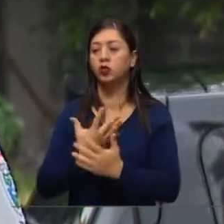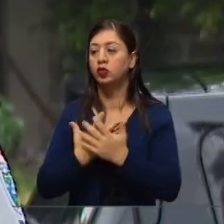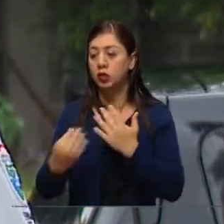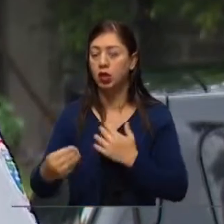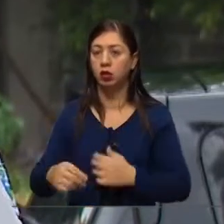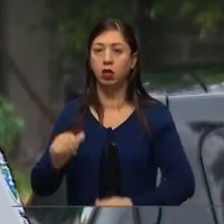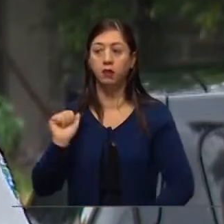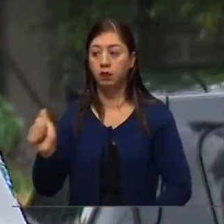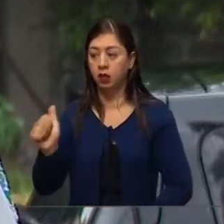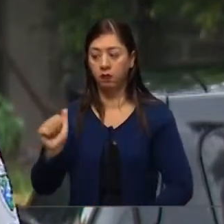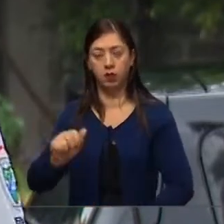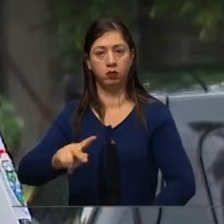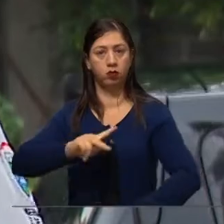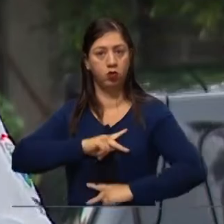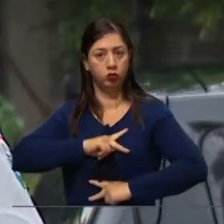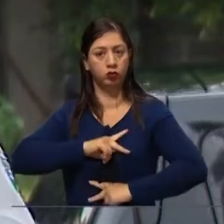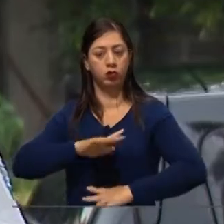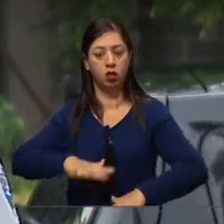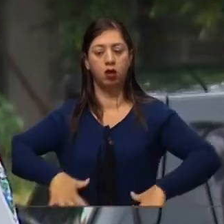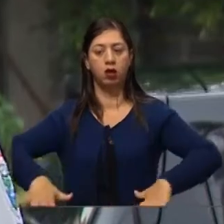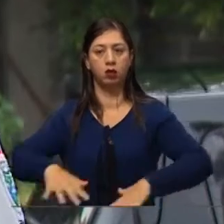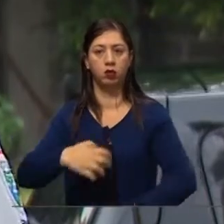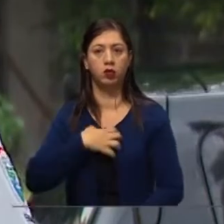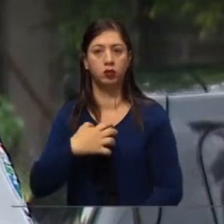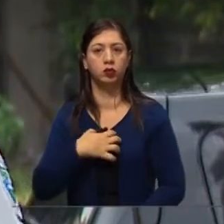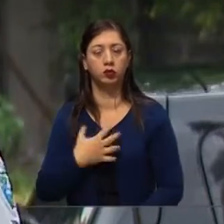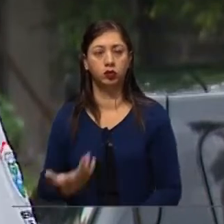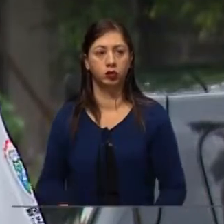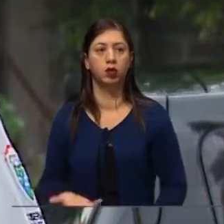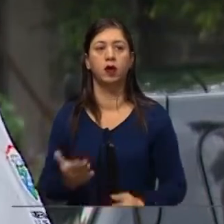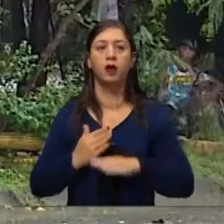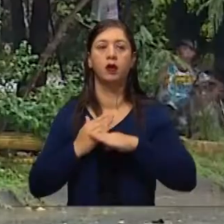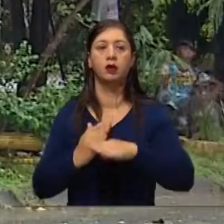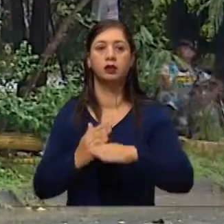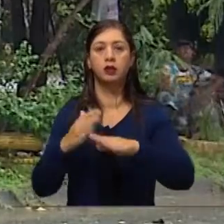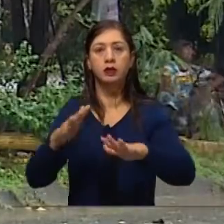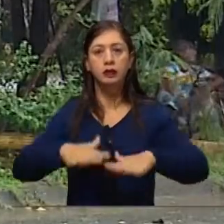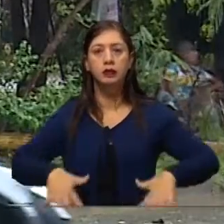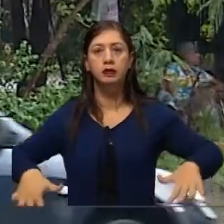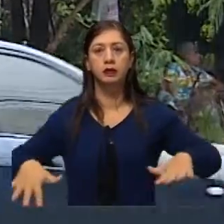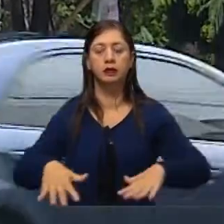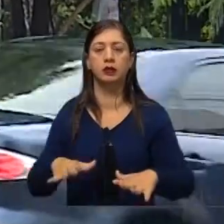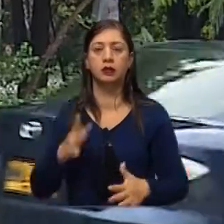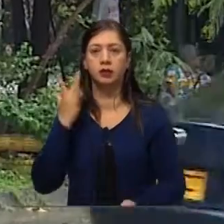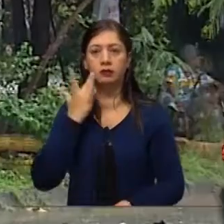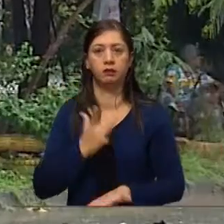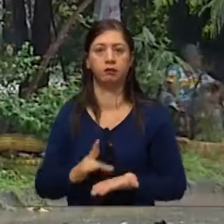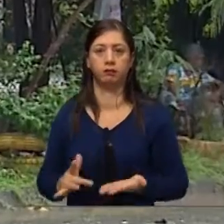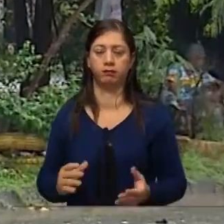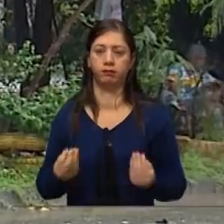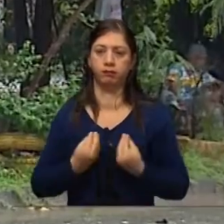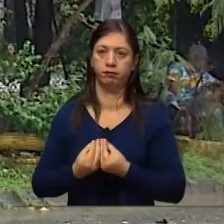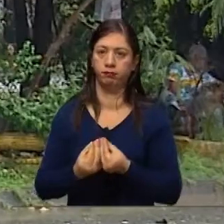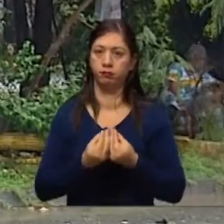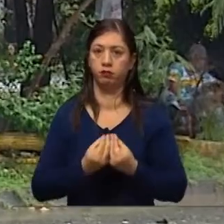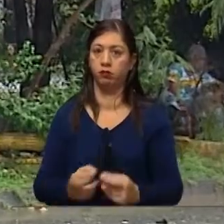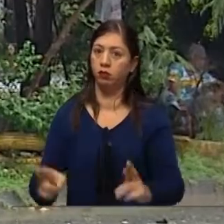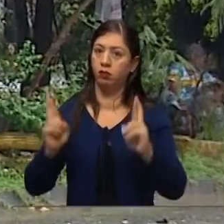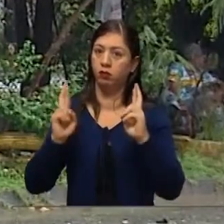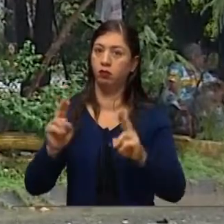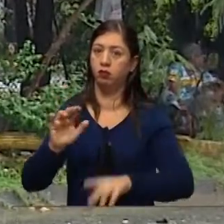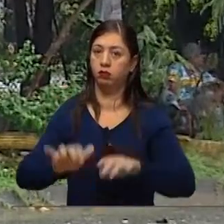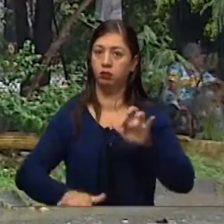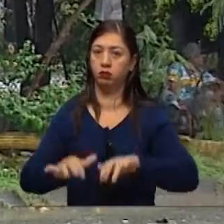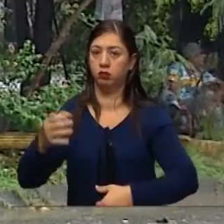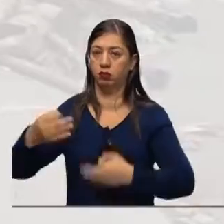esos espacios. Es lo que contribuye a una seguridad en el territorio y a una sana convivencia. Esperan que la Secretaría de Justicia